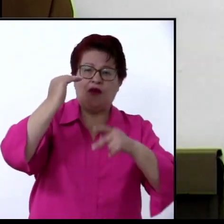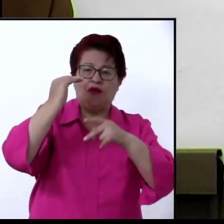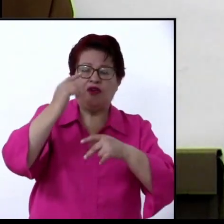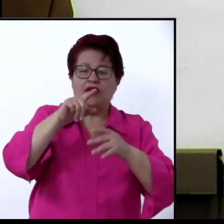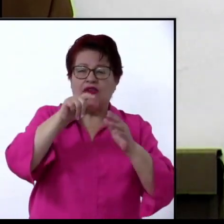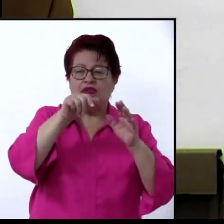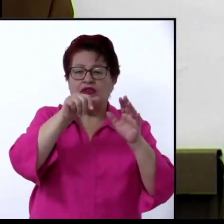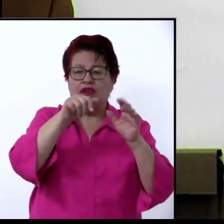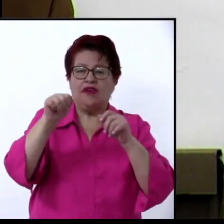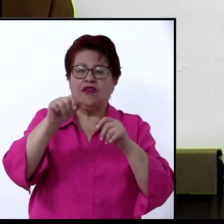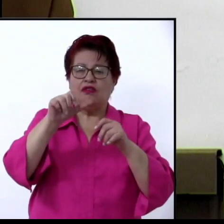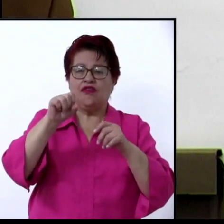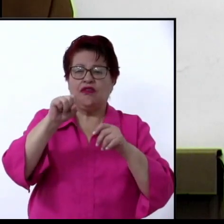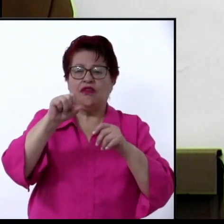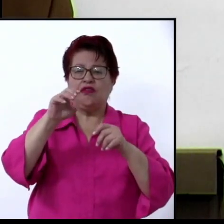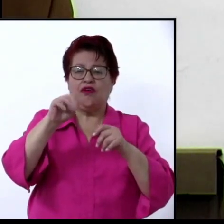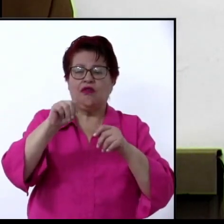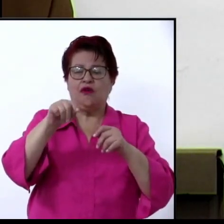de